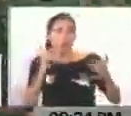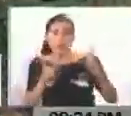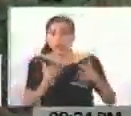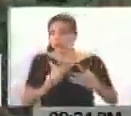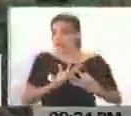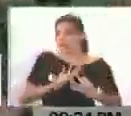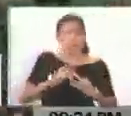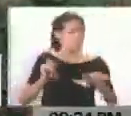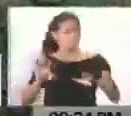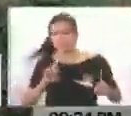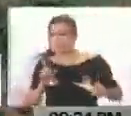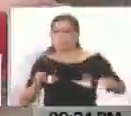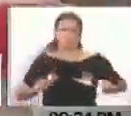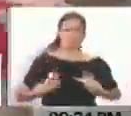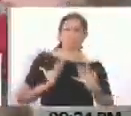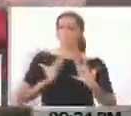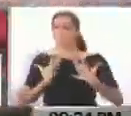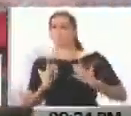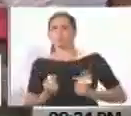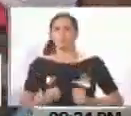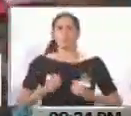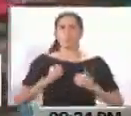hace fría.